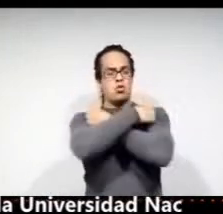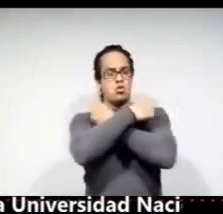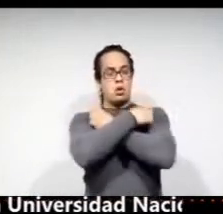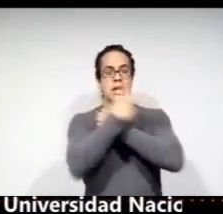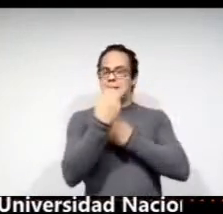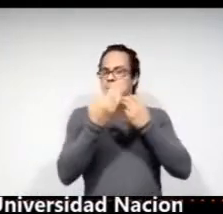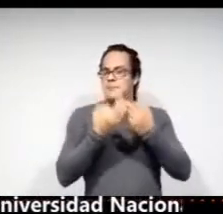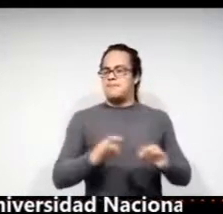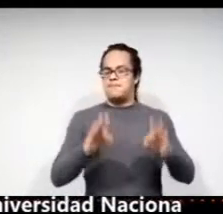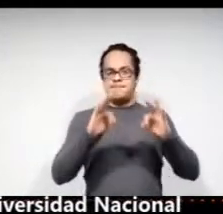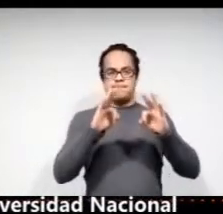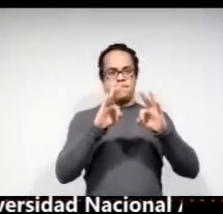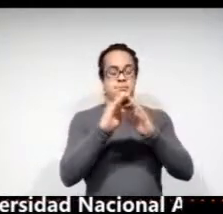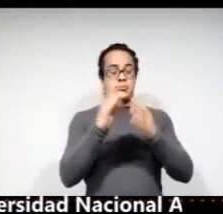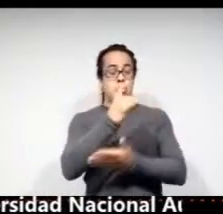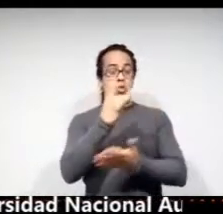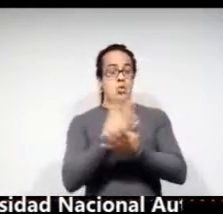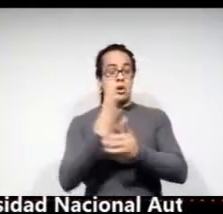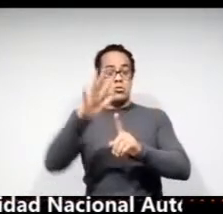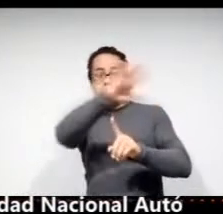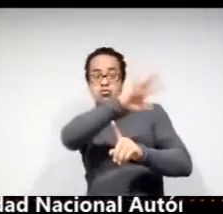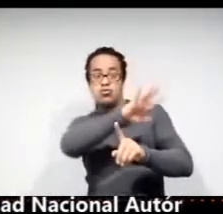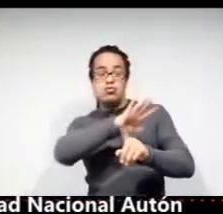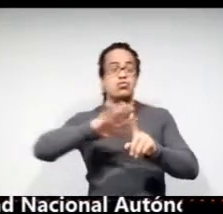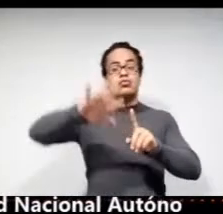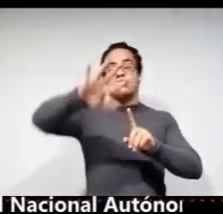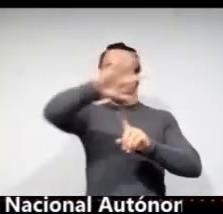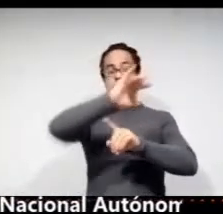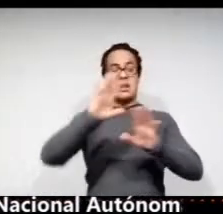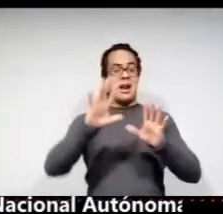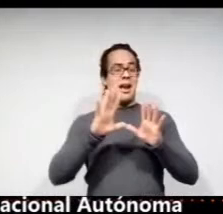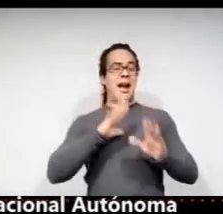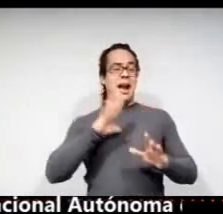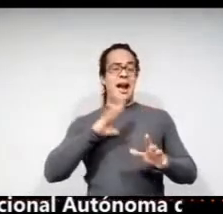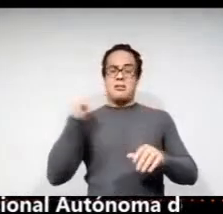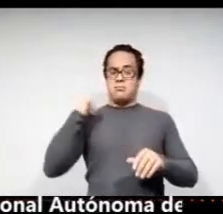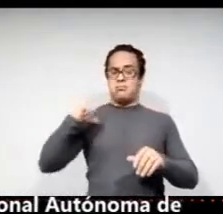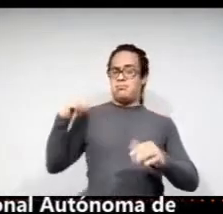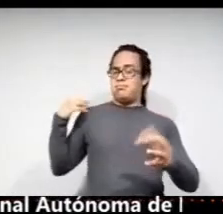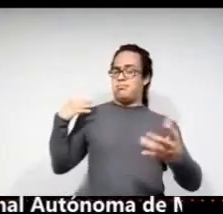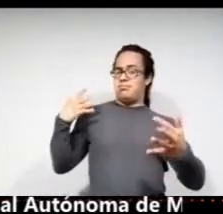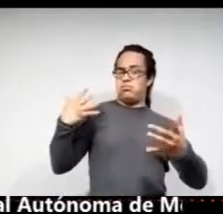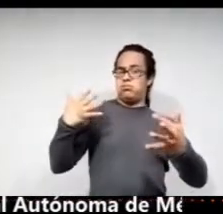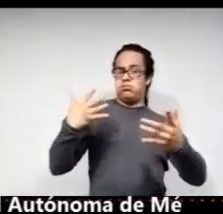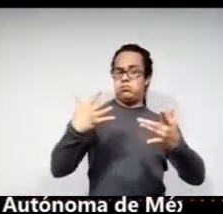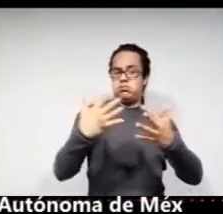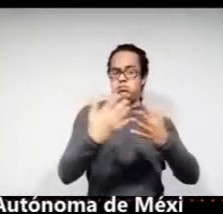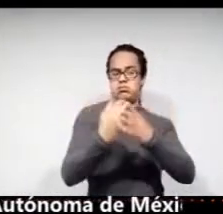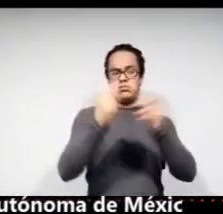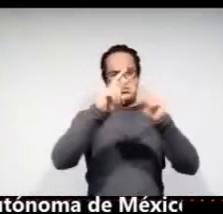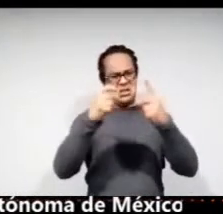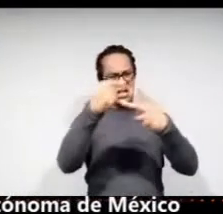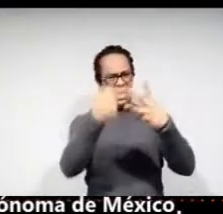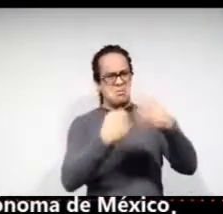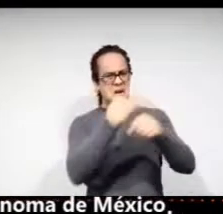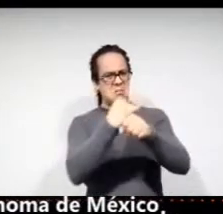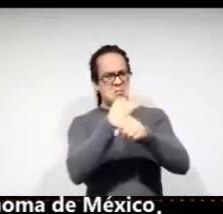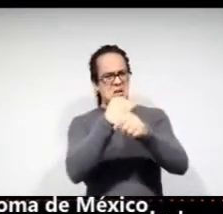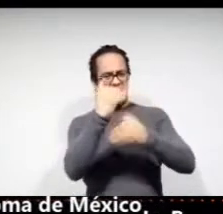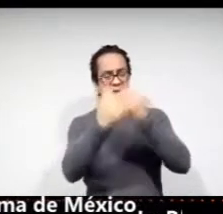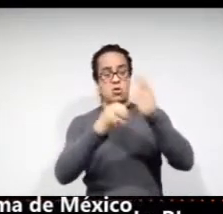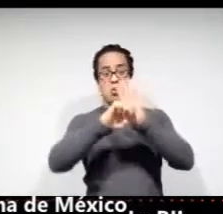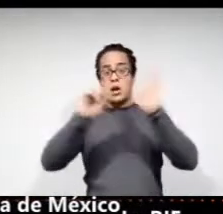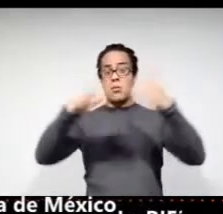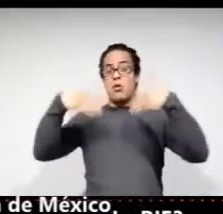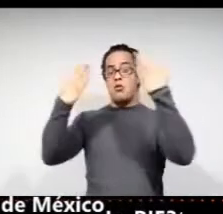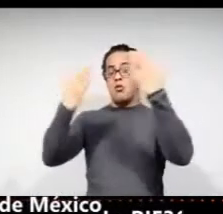totalmente contextual. Y existen décadas de miles y miles de artículos académicos rigurosos en otros países del mundo sobre